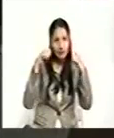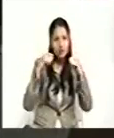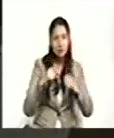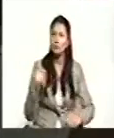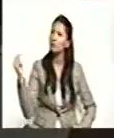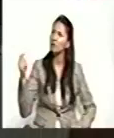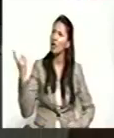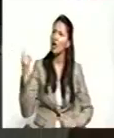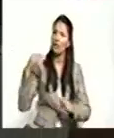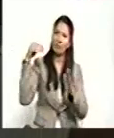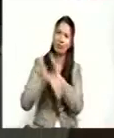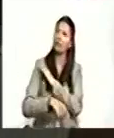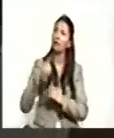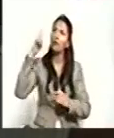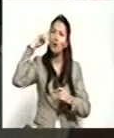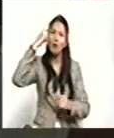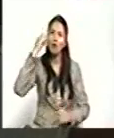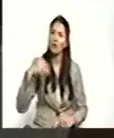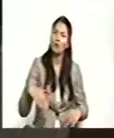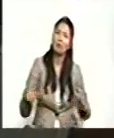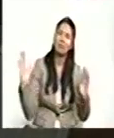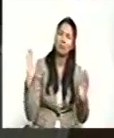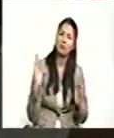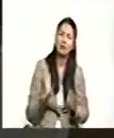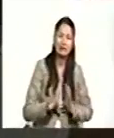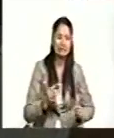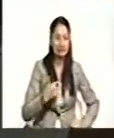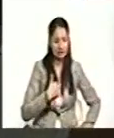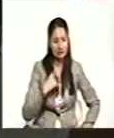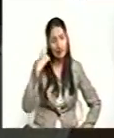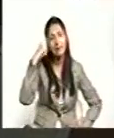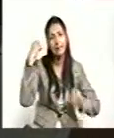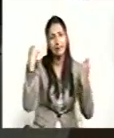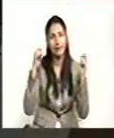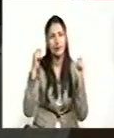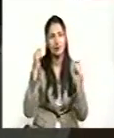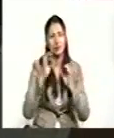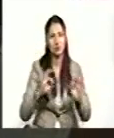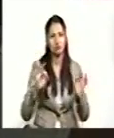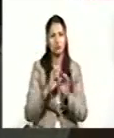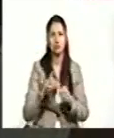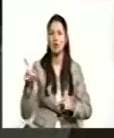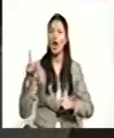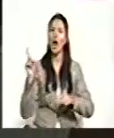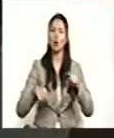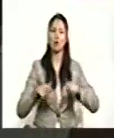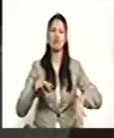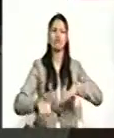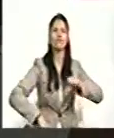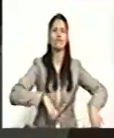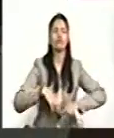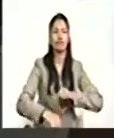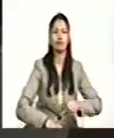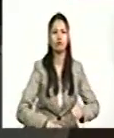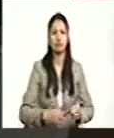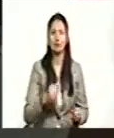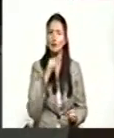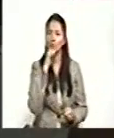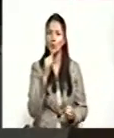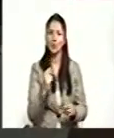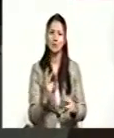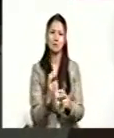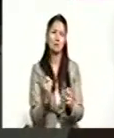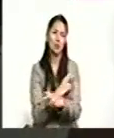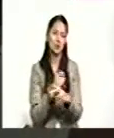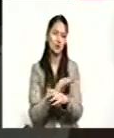del gobierno y toda la preocupación por el oportunismo de los violentos que en